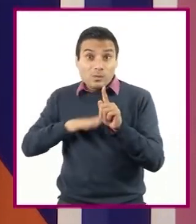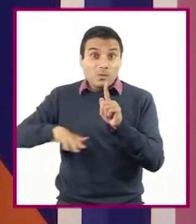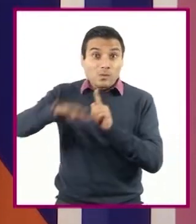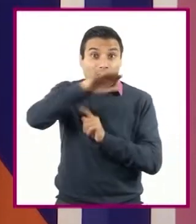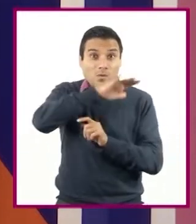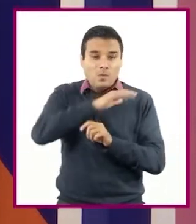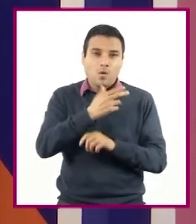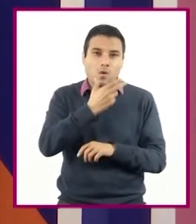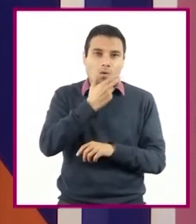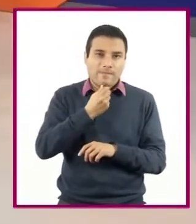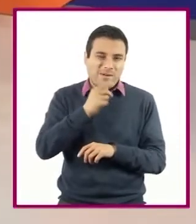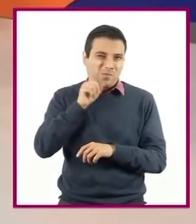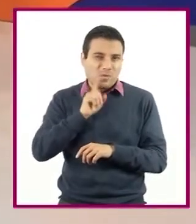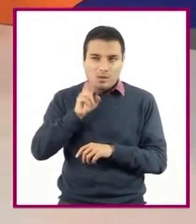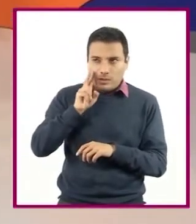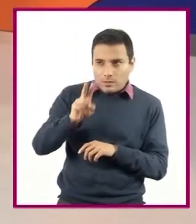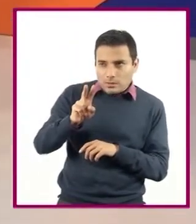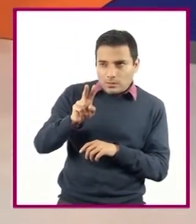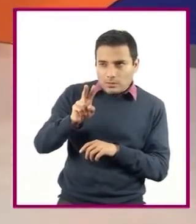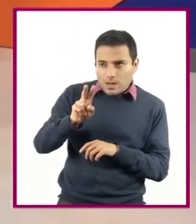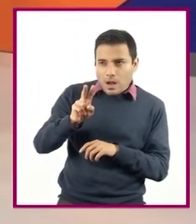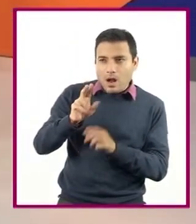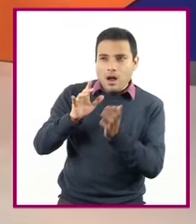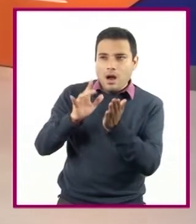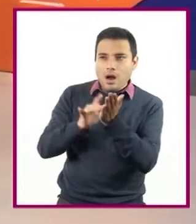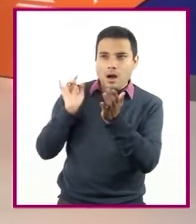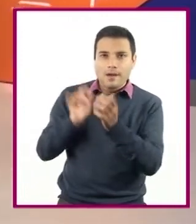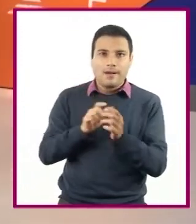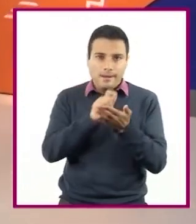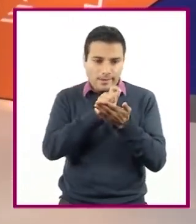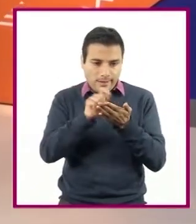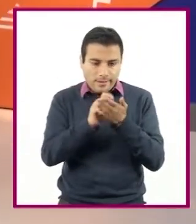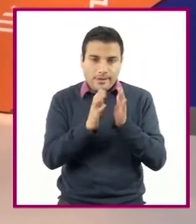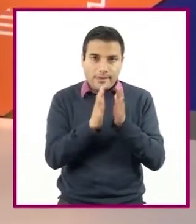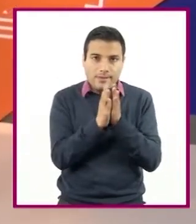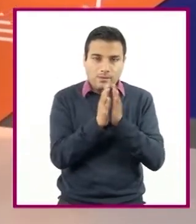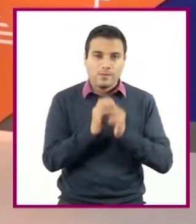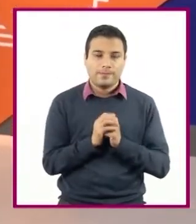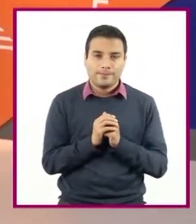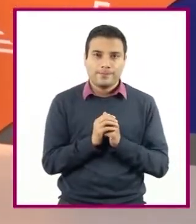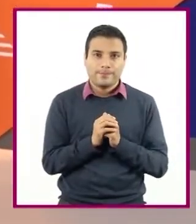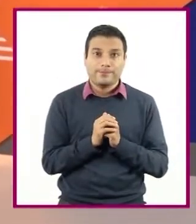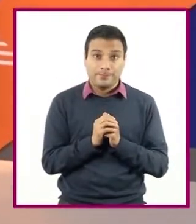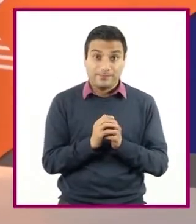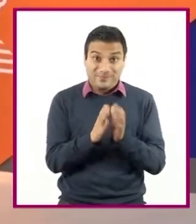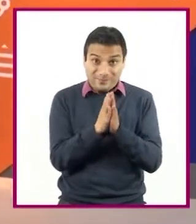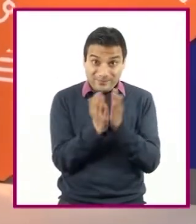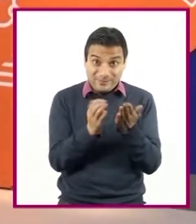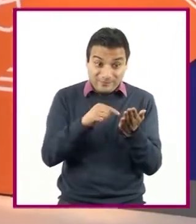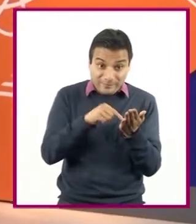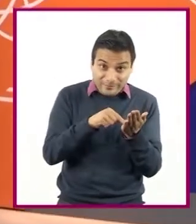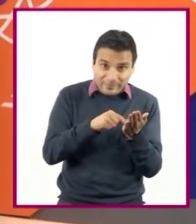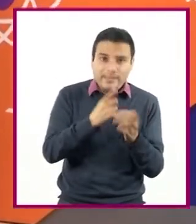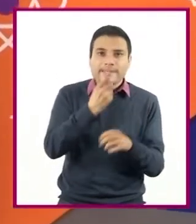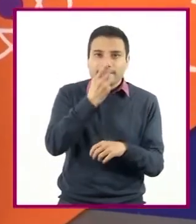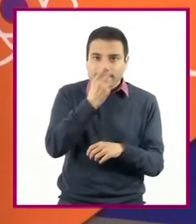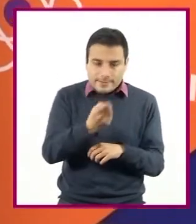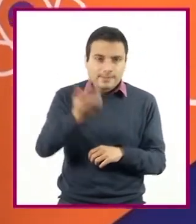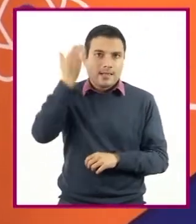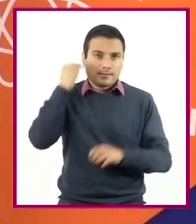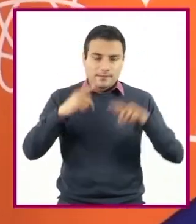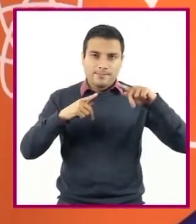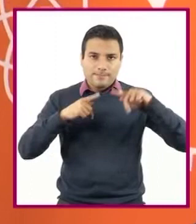tan memorables textos. El contexto refleja la experiencia de los autores y las visiones del mundo que se compartían en